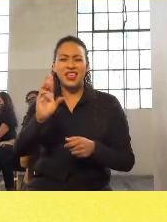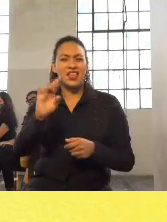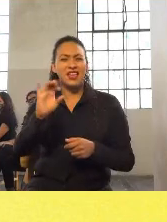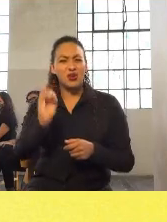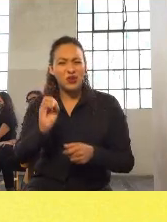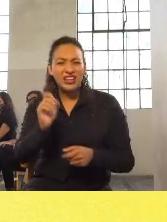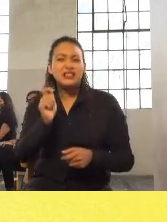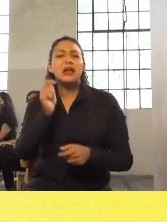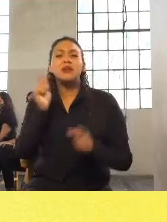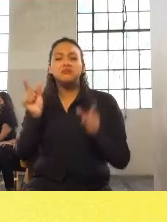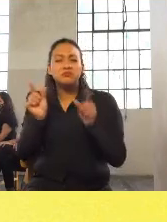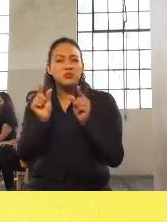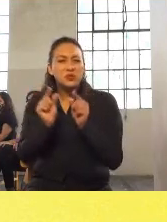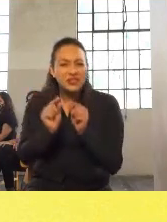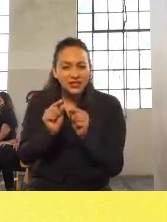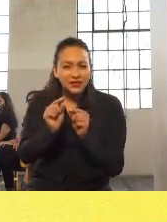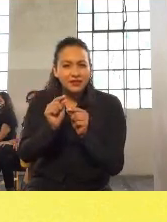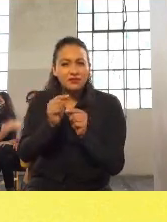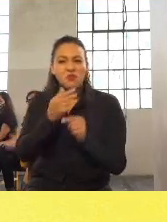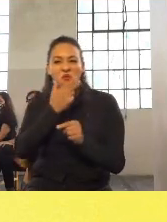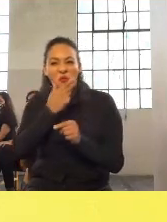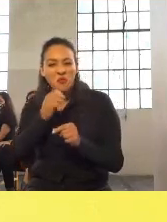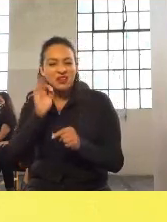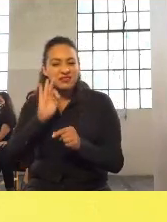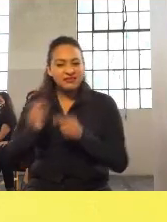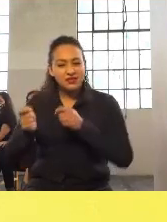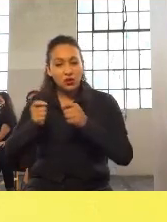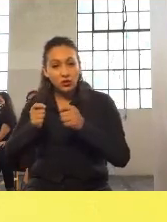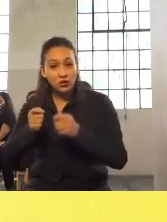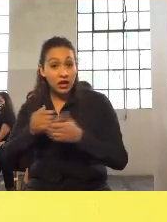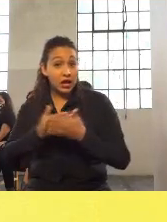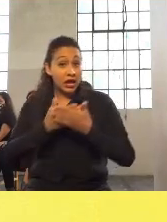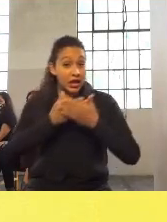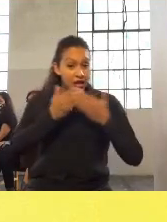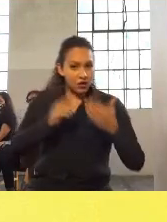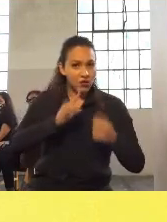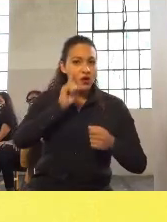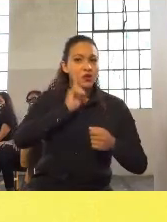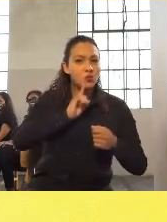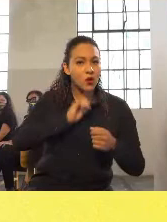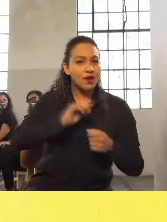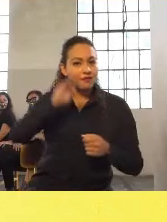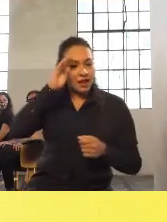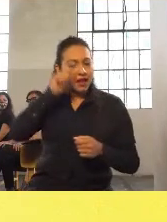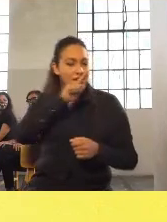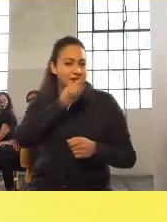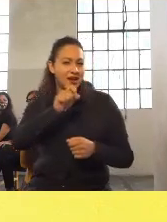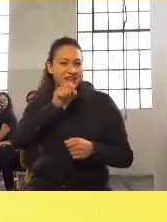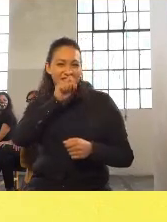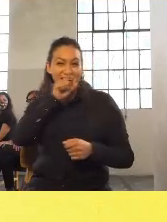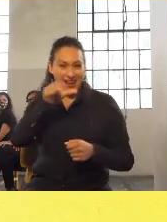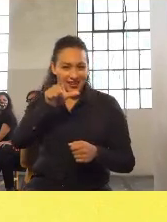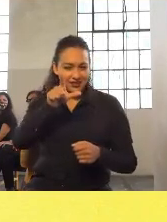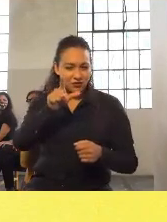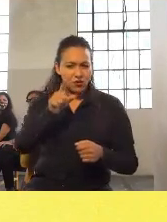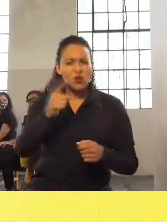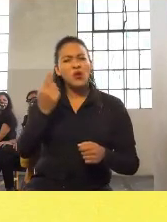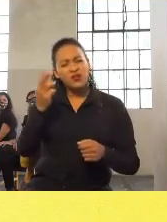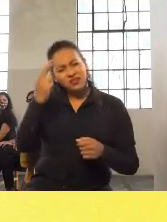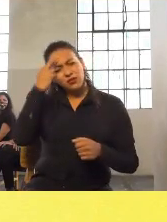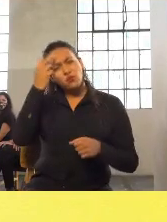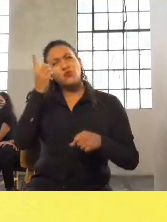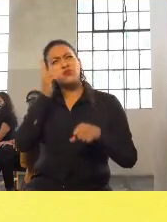¿no? O los feminismos cotidianos en los cuales una mujer en los Altos de Jalisco dice que no una vez, y, o sea,